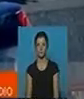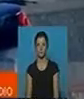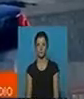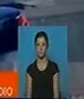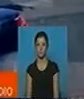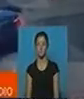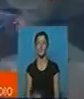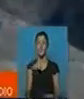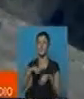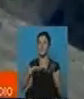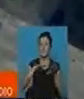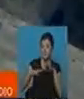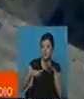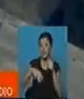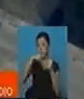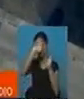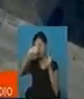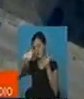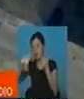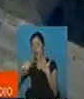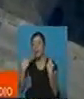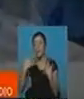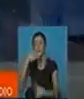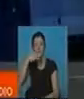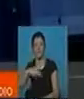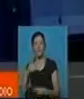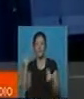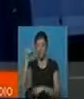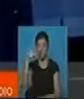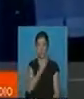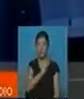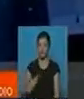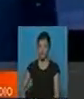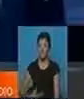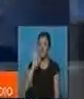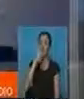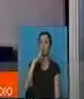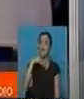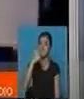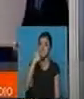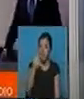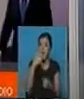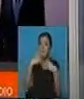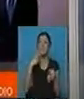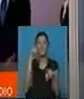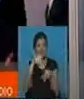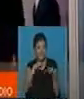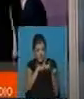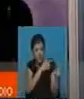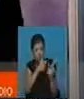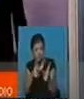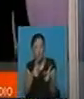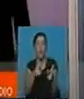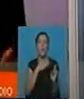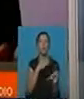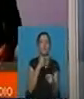Esta compleja serie de rasgos permiten entender por qué el presidente Barack Obama comenzó declarando los hechos como un crimen de